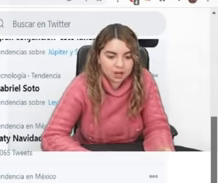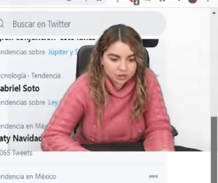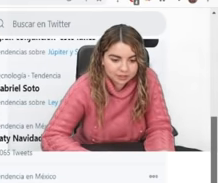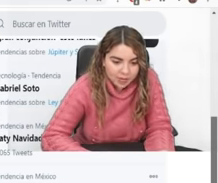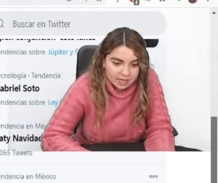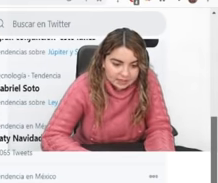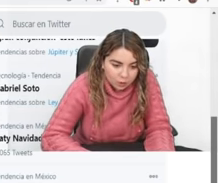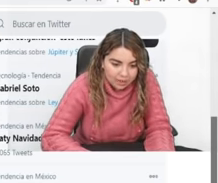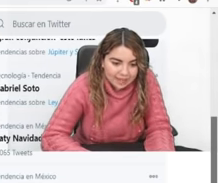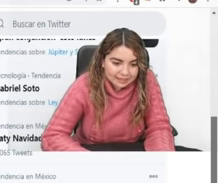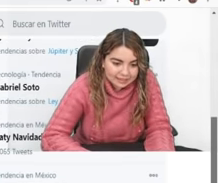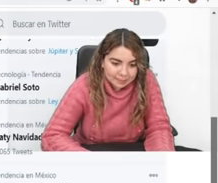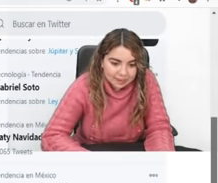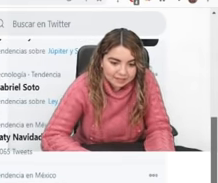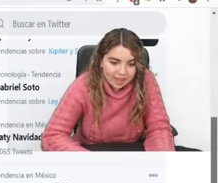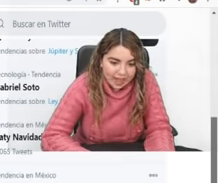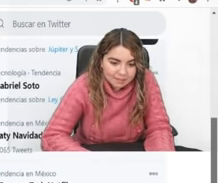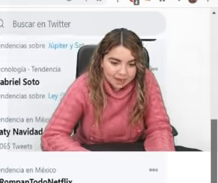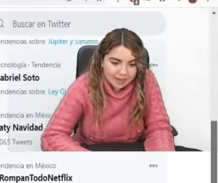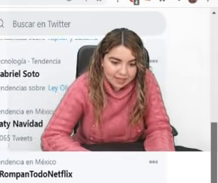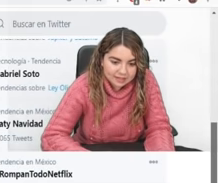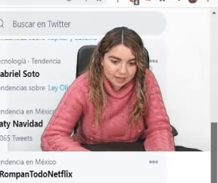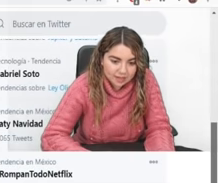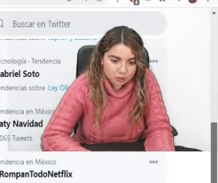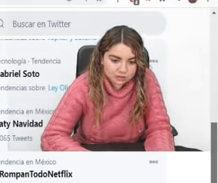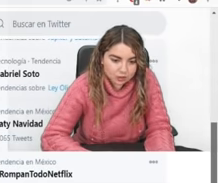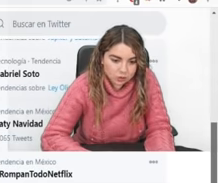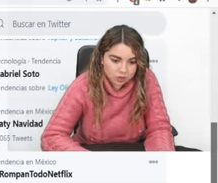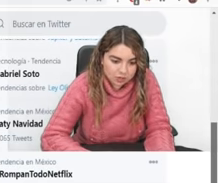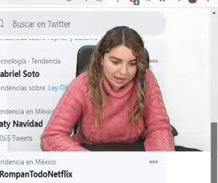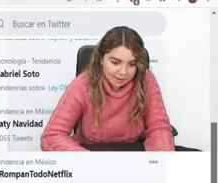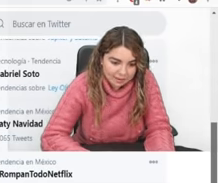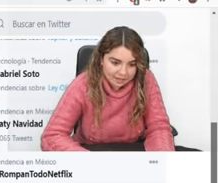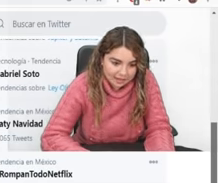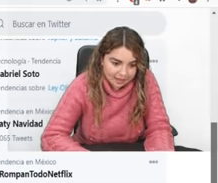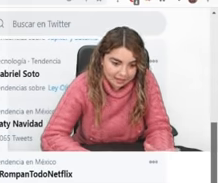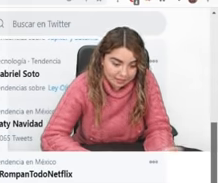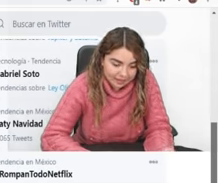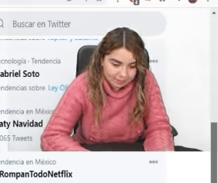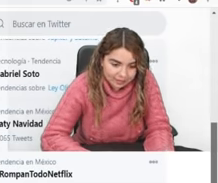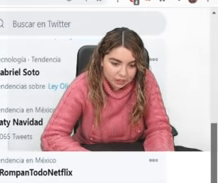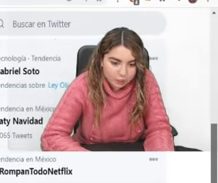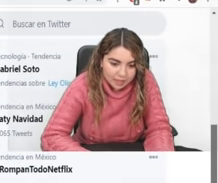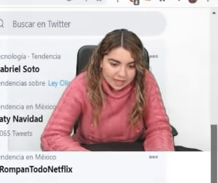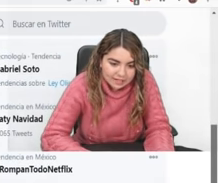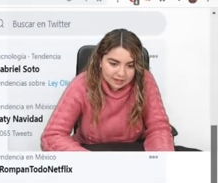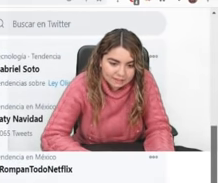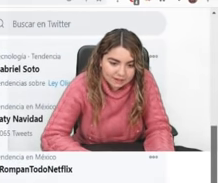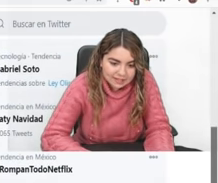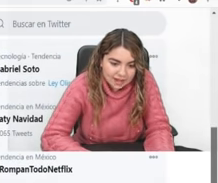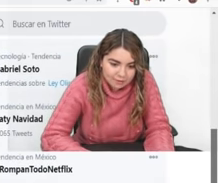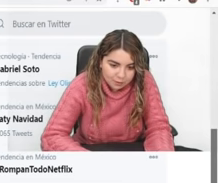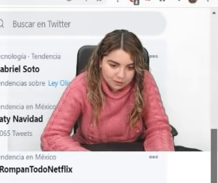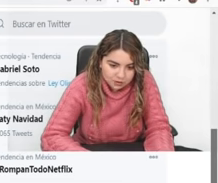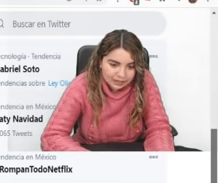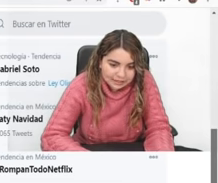América del Norte, saluda atentamente a la Embajada de los Estados Unidos en América en México y hace